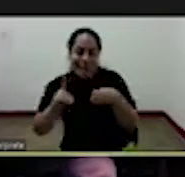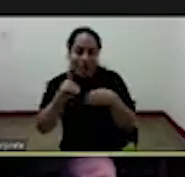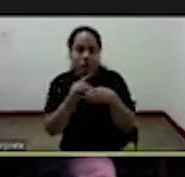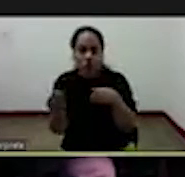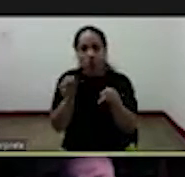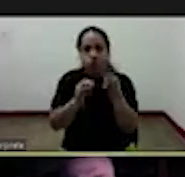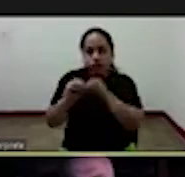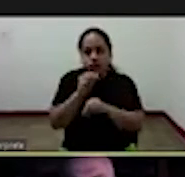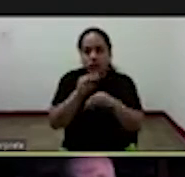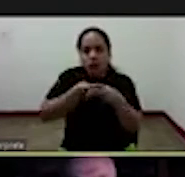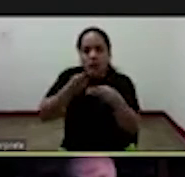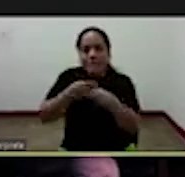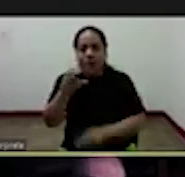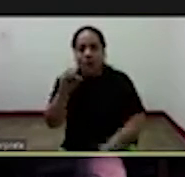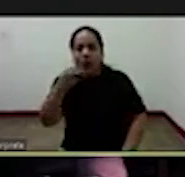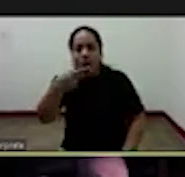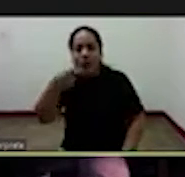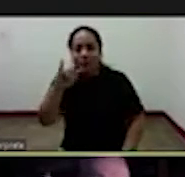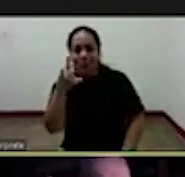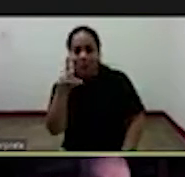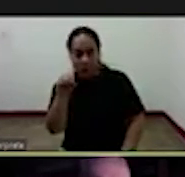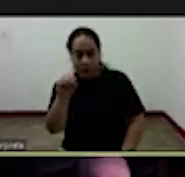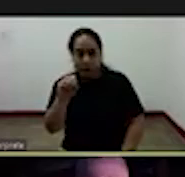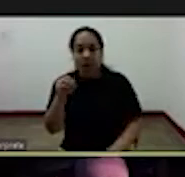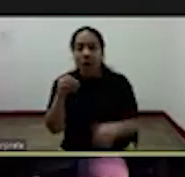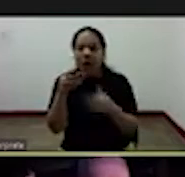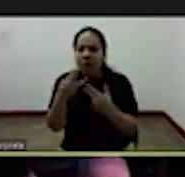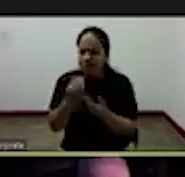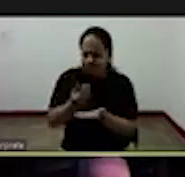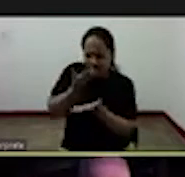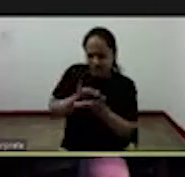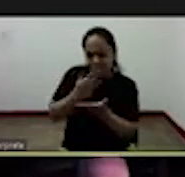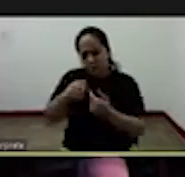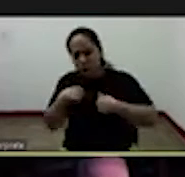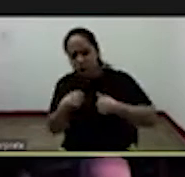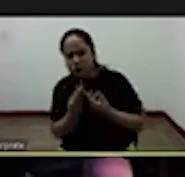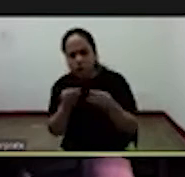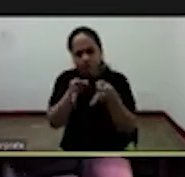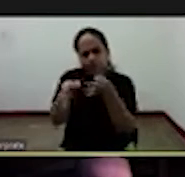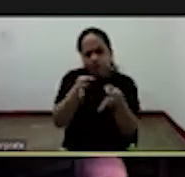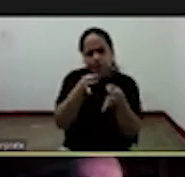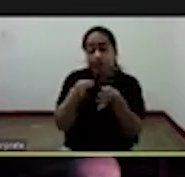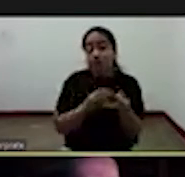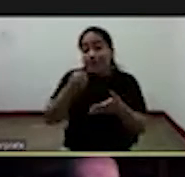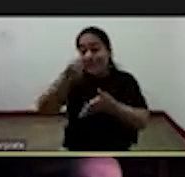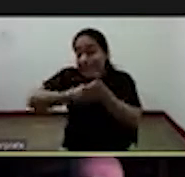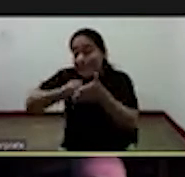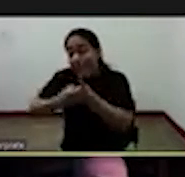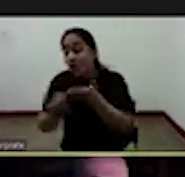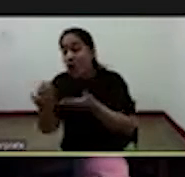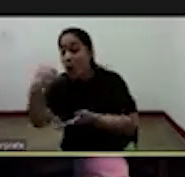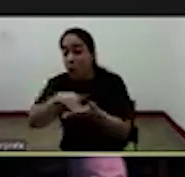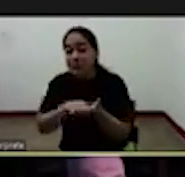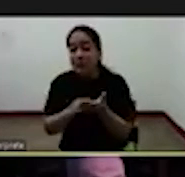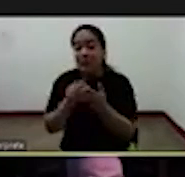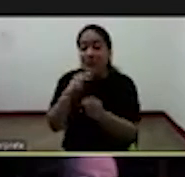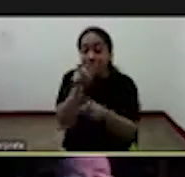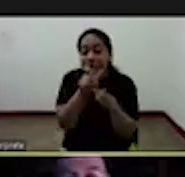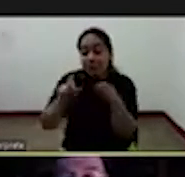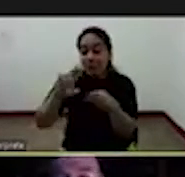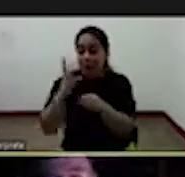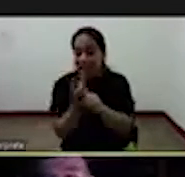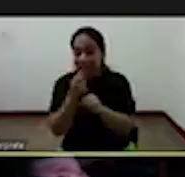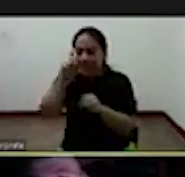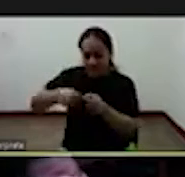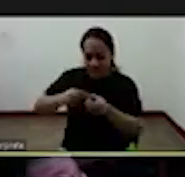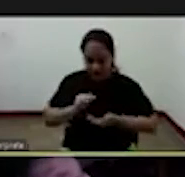Óxidos, donde manifiesto, digamos, este tipo, insisto que el artista siempre en sus productos de alguna manera es un pequeño